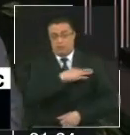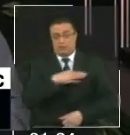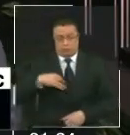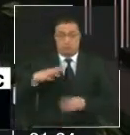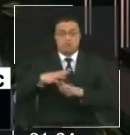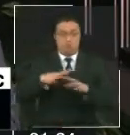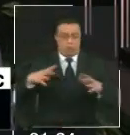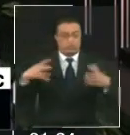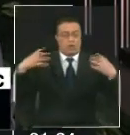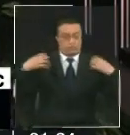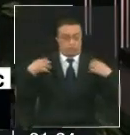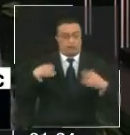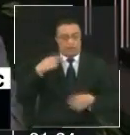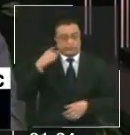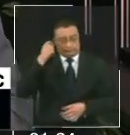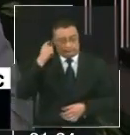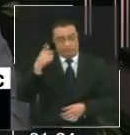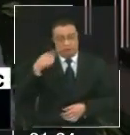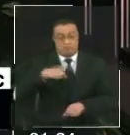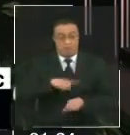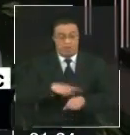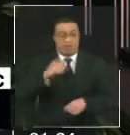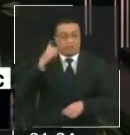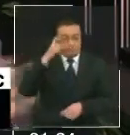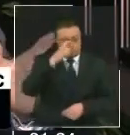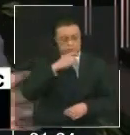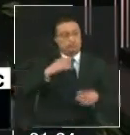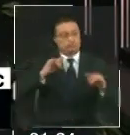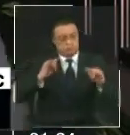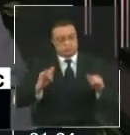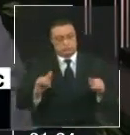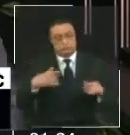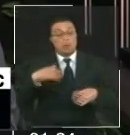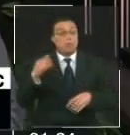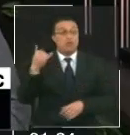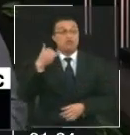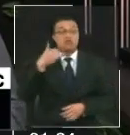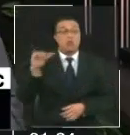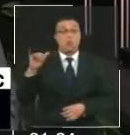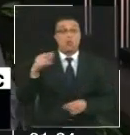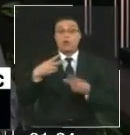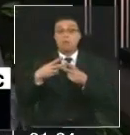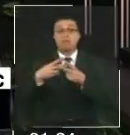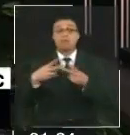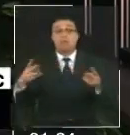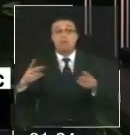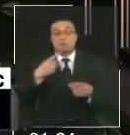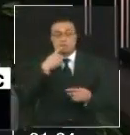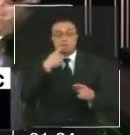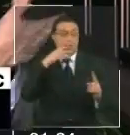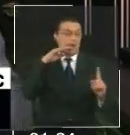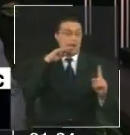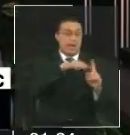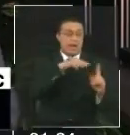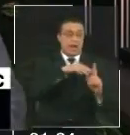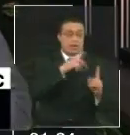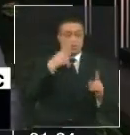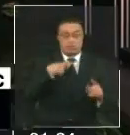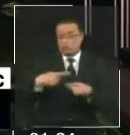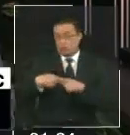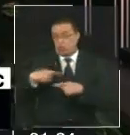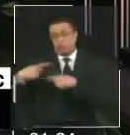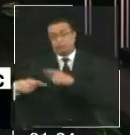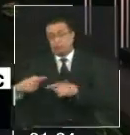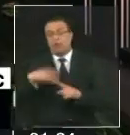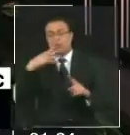mucha responsabilidad, pero que tiene momentos difíciles también. Nunca en público he expresado una crítica respecto a alguno de mis